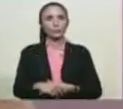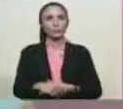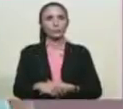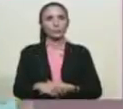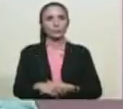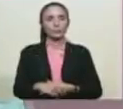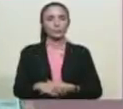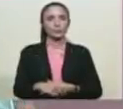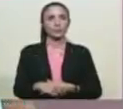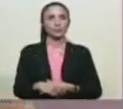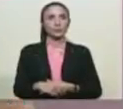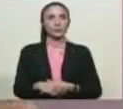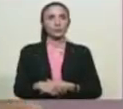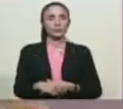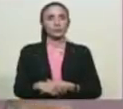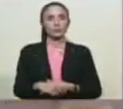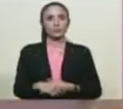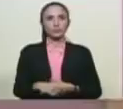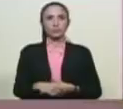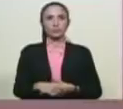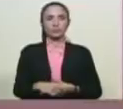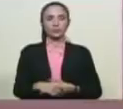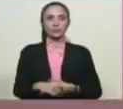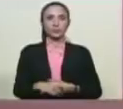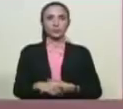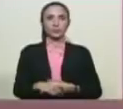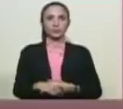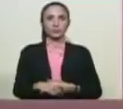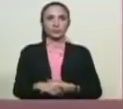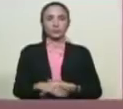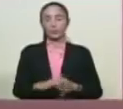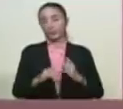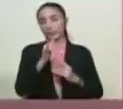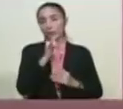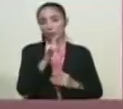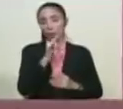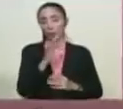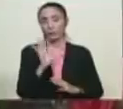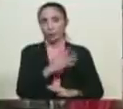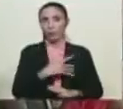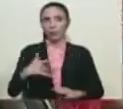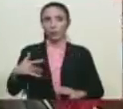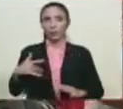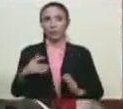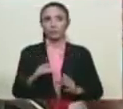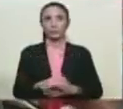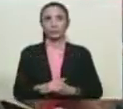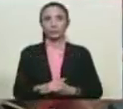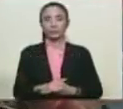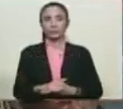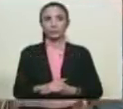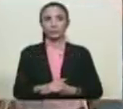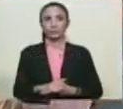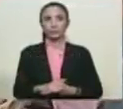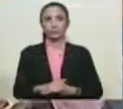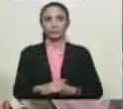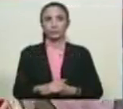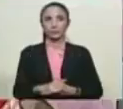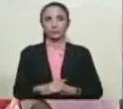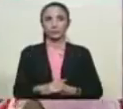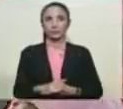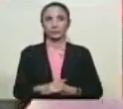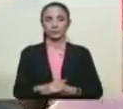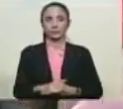los movimientos sociales. Sé el anuncio que quería hacer. ¿Cómo quedó? ¿Cómo quedó eso? Como